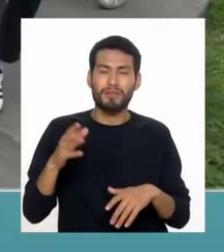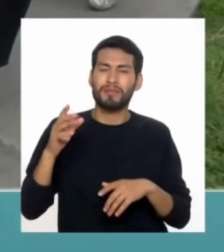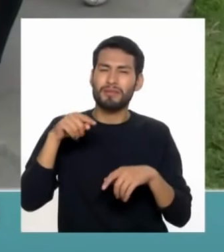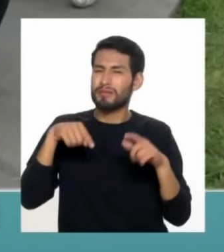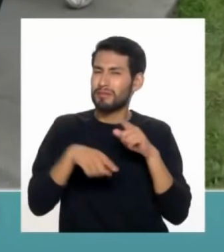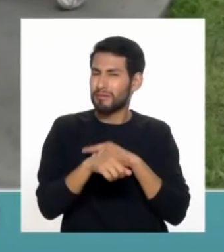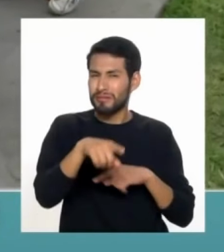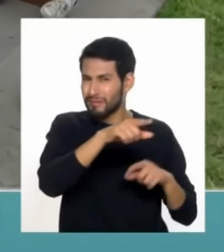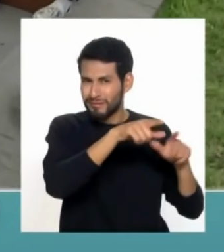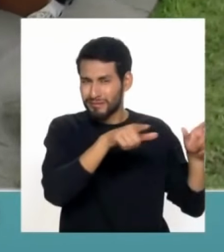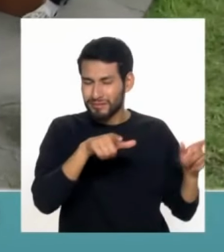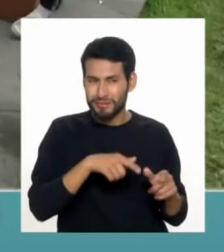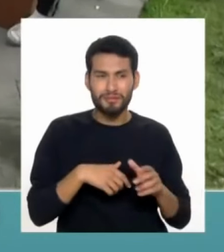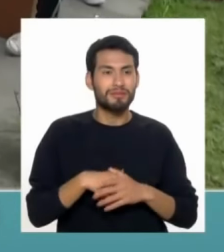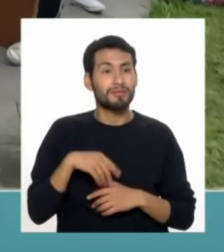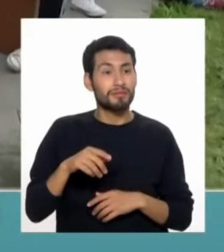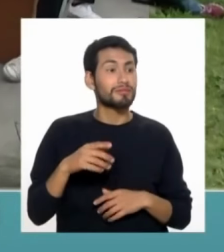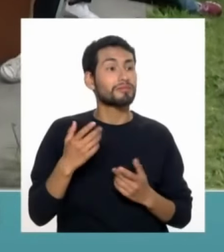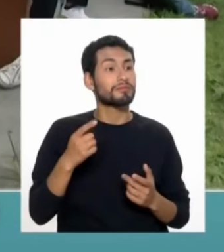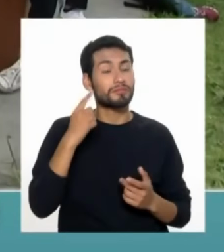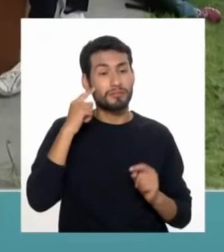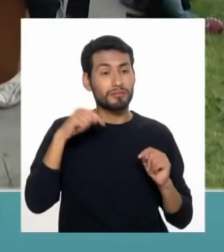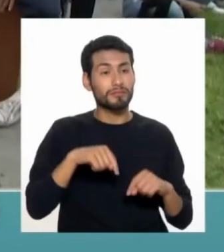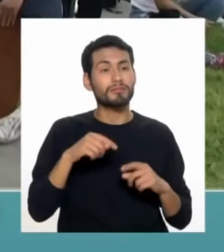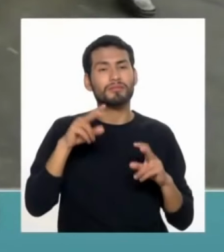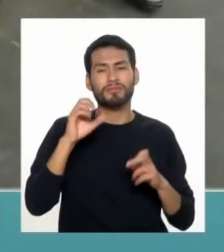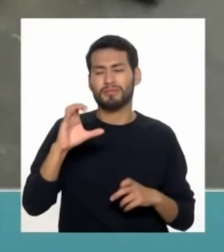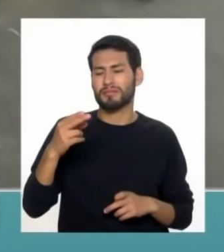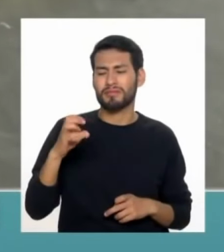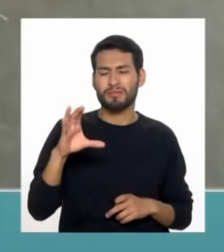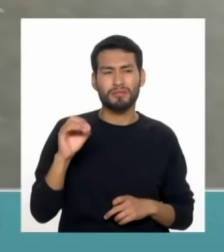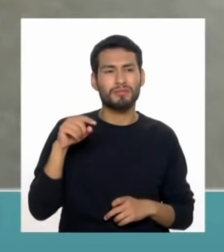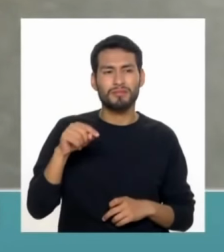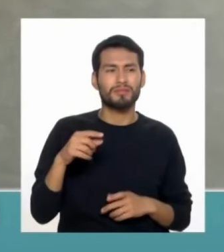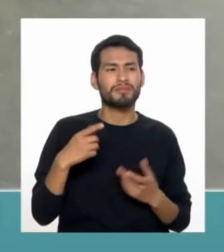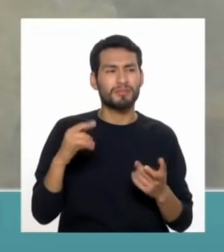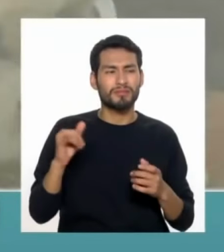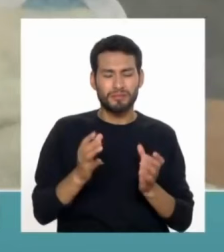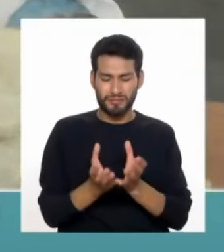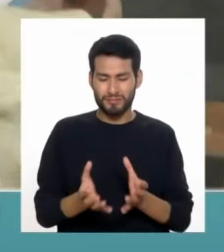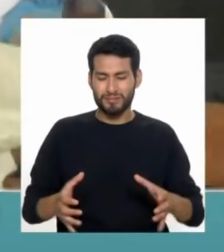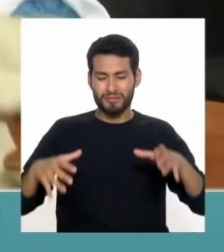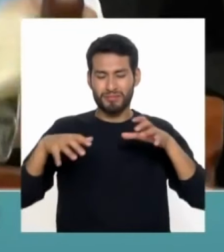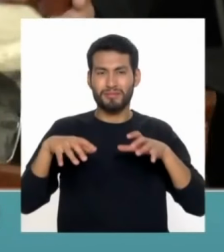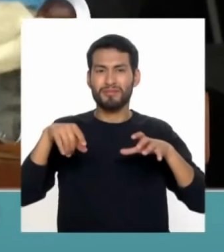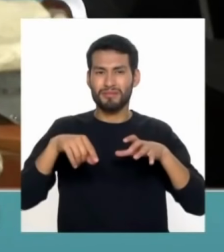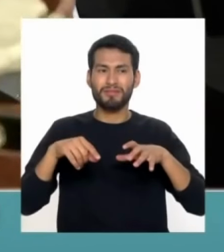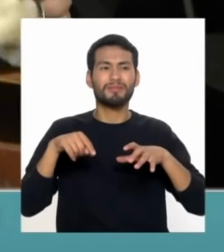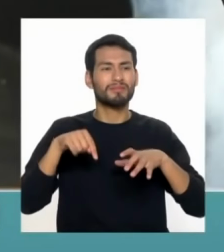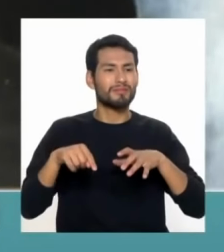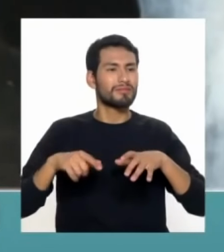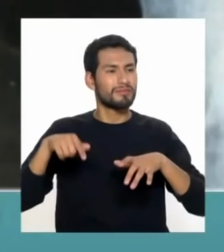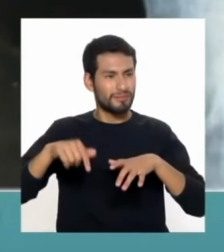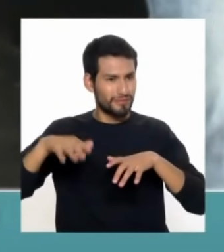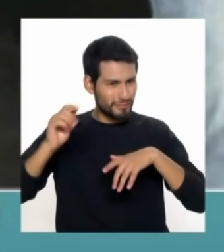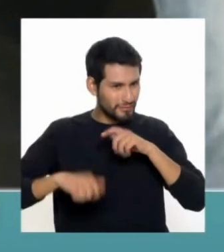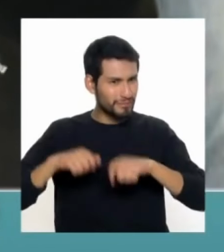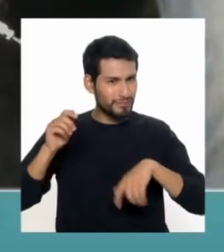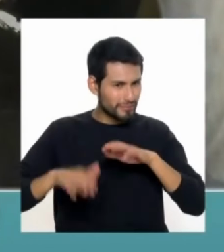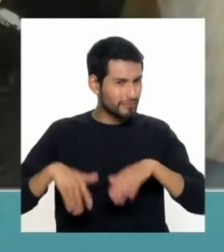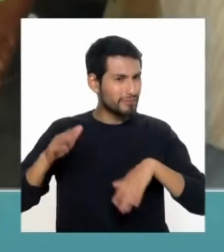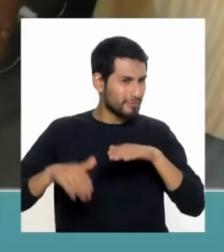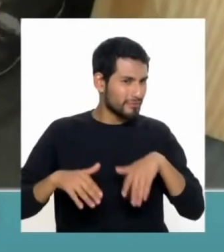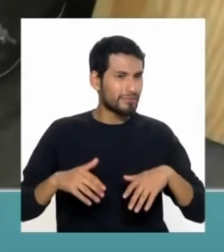fondo, y pudieron encontrar lo que actualmente es el checo o chacombo, que era una calabaza seca al cual le habían traído la comida y comenzaron a percutir con